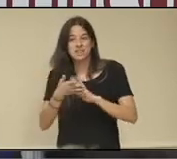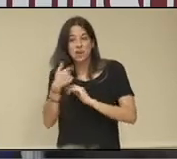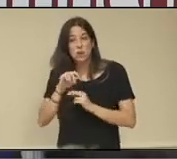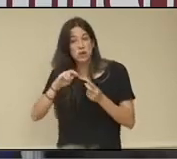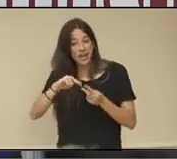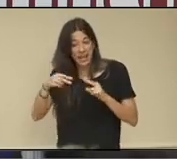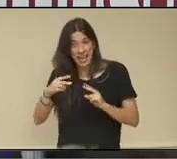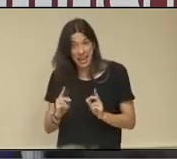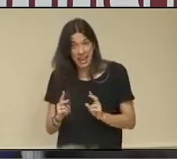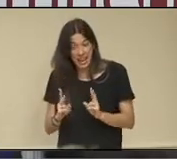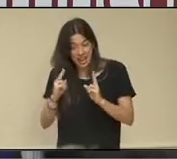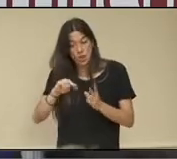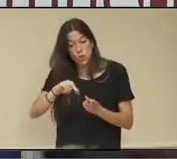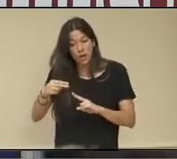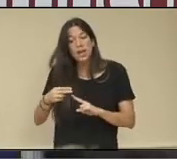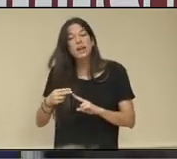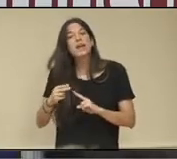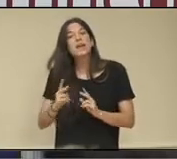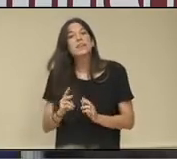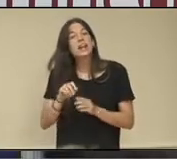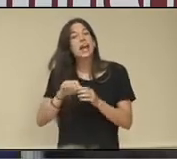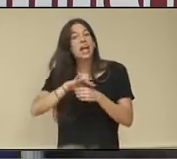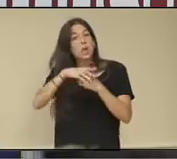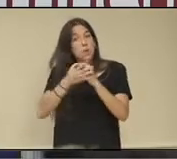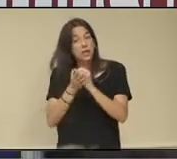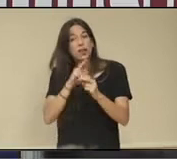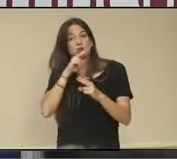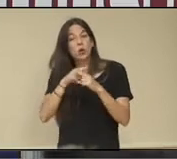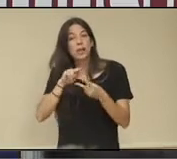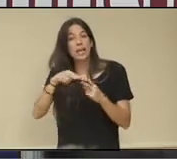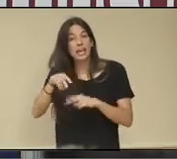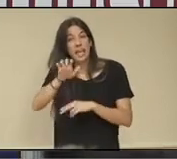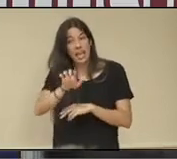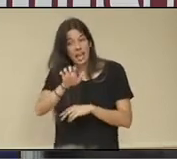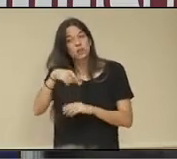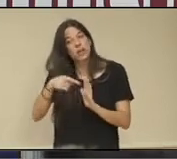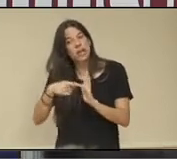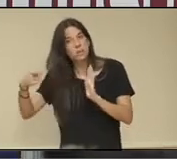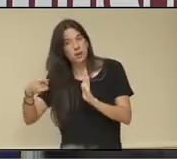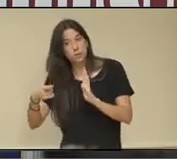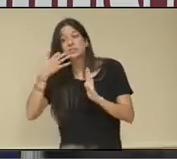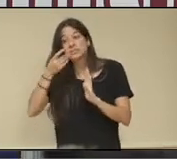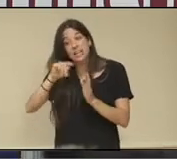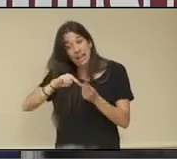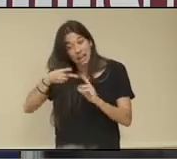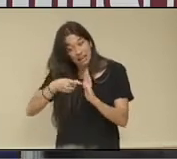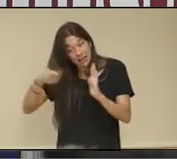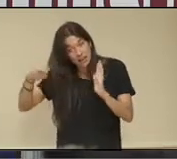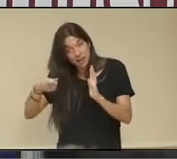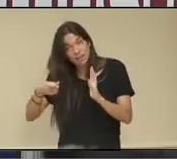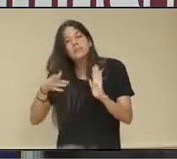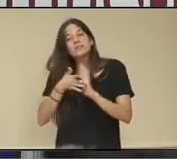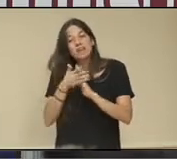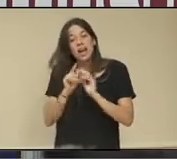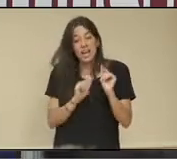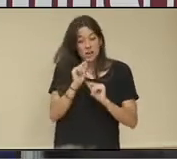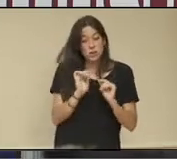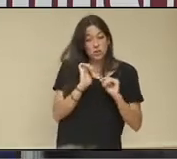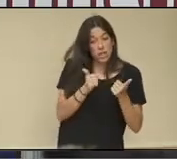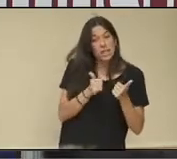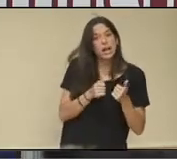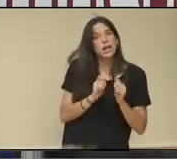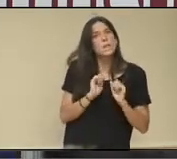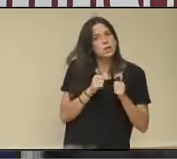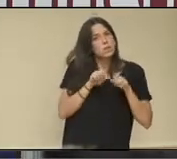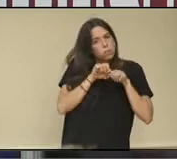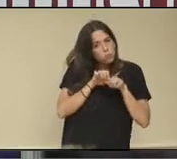el gen de la envuelta, que se llama E, y la eliminación de este gen hace que ese virus, que inicialmente se